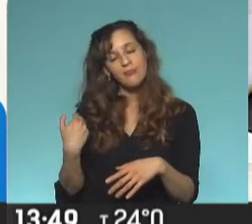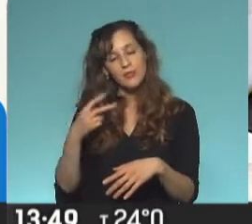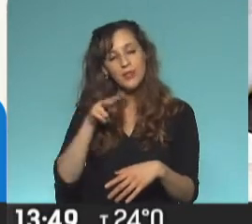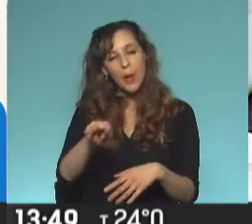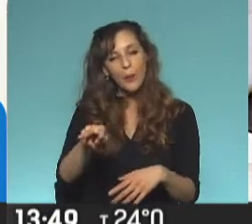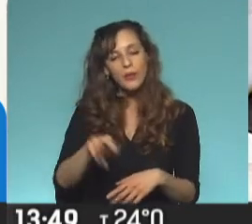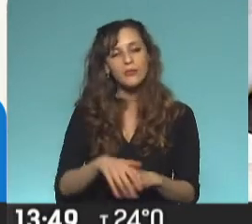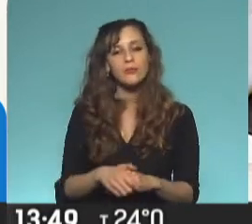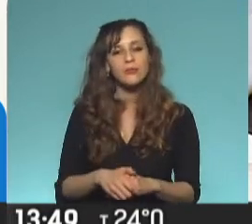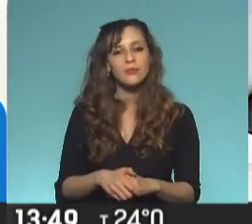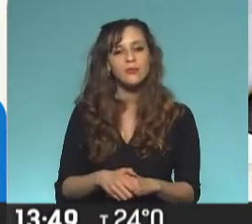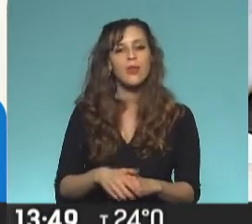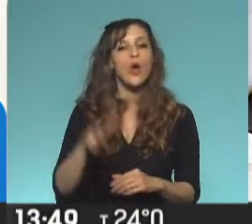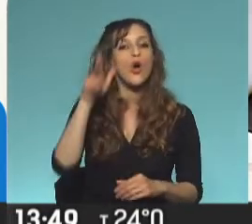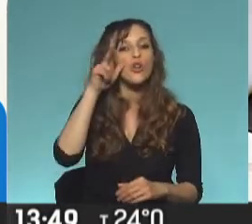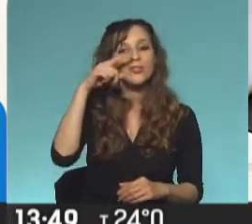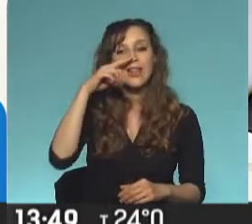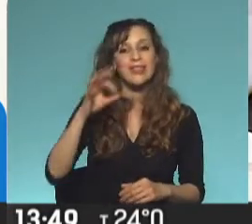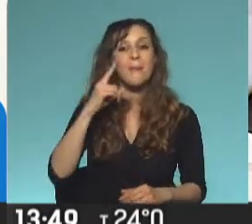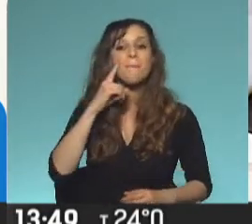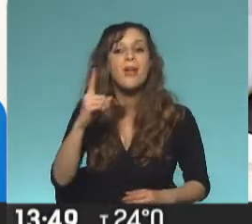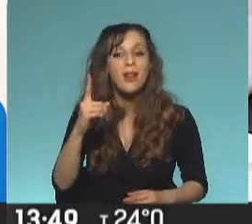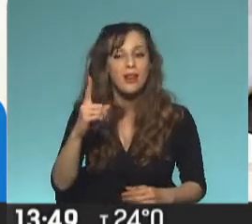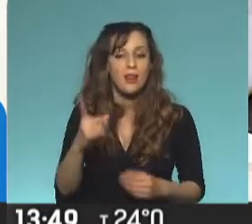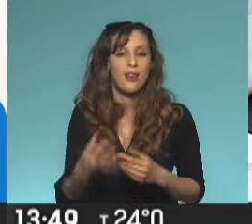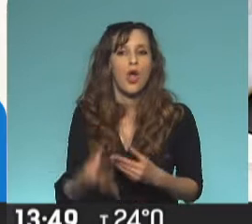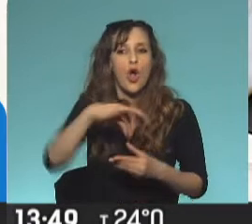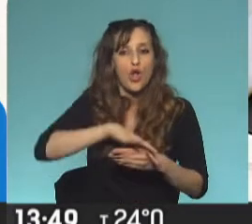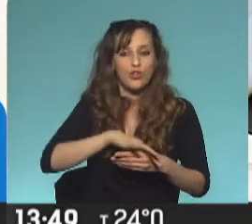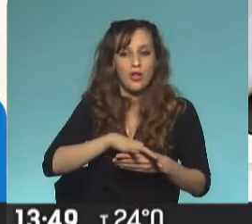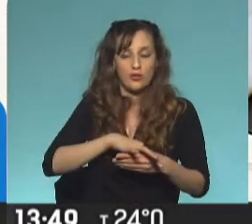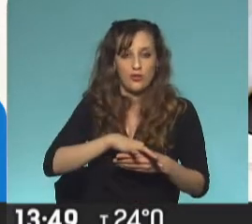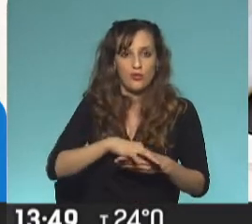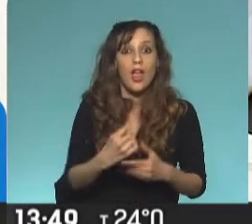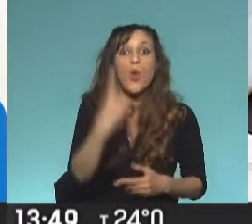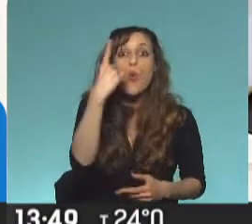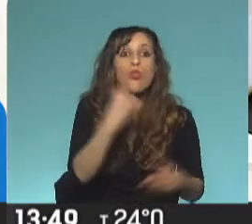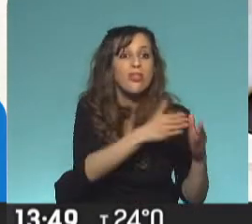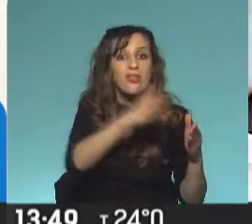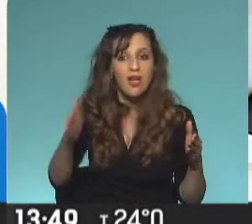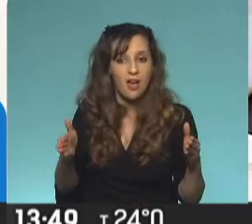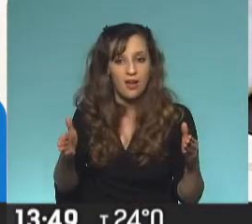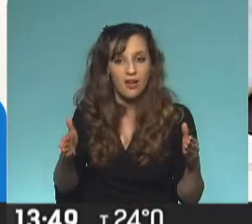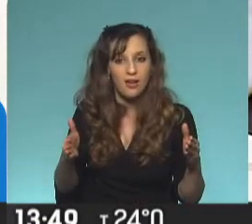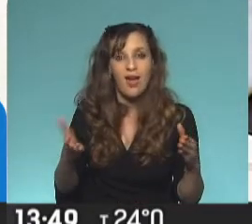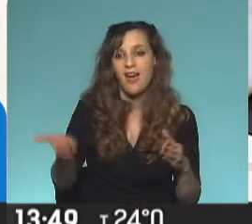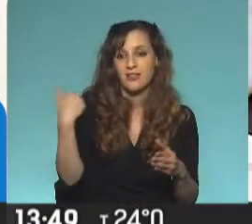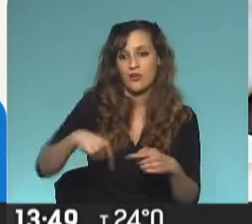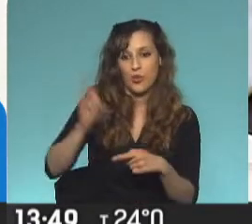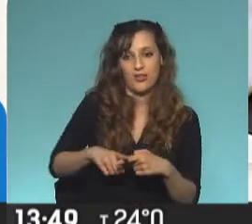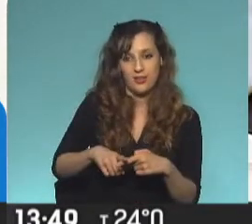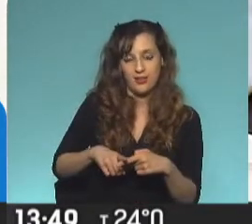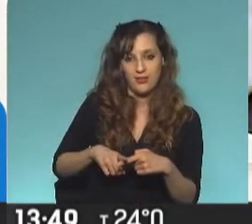situación 870 mil contagios en un día en el mundo el peor día de kobe desde que apareció el comida fidel de diciembre